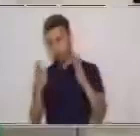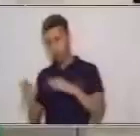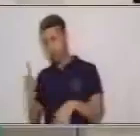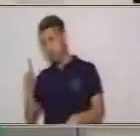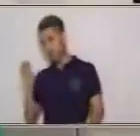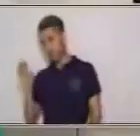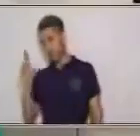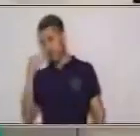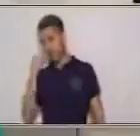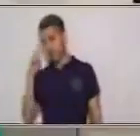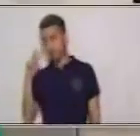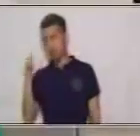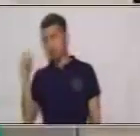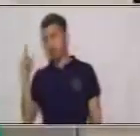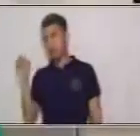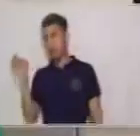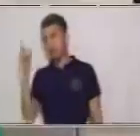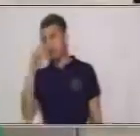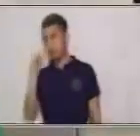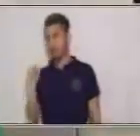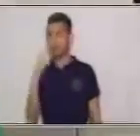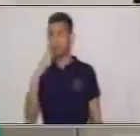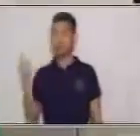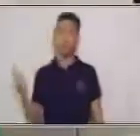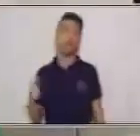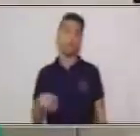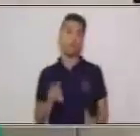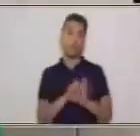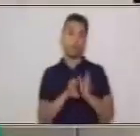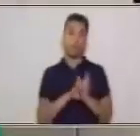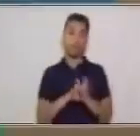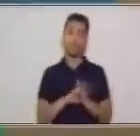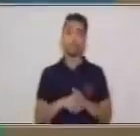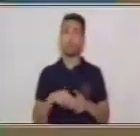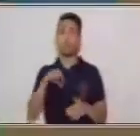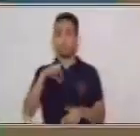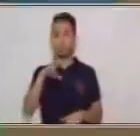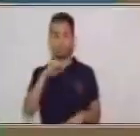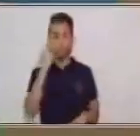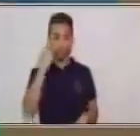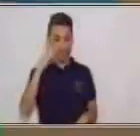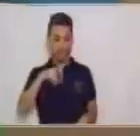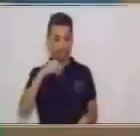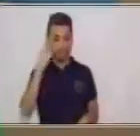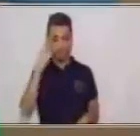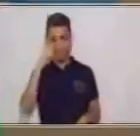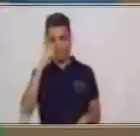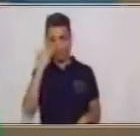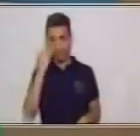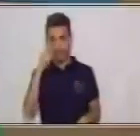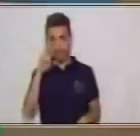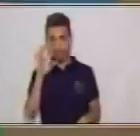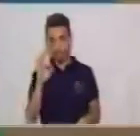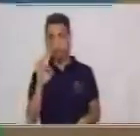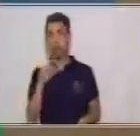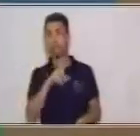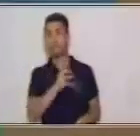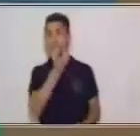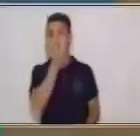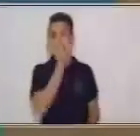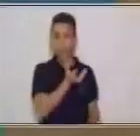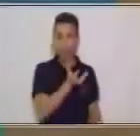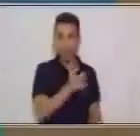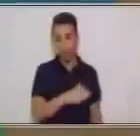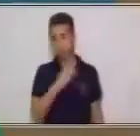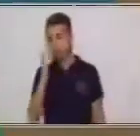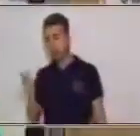su estructura es una palabra raíz. Por ejemplo, la palabra pan y la palabra